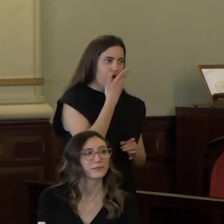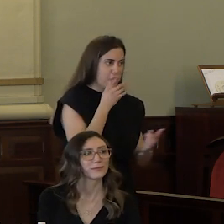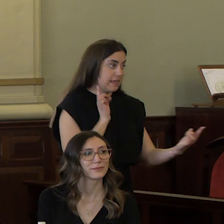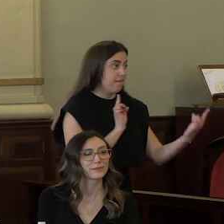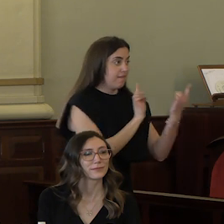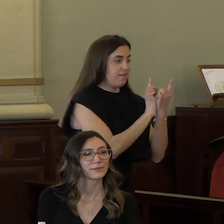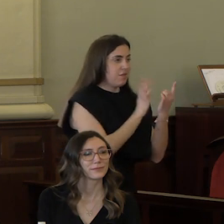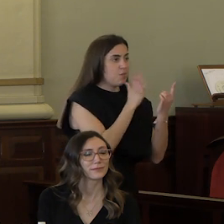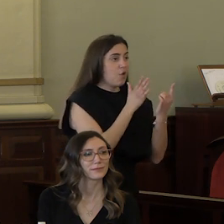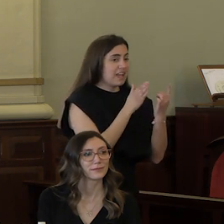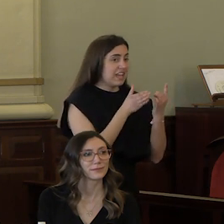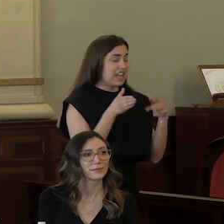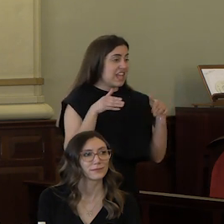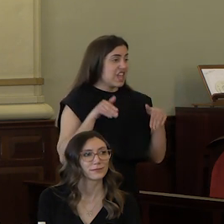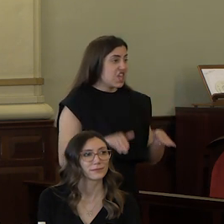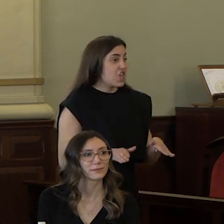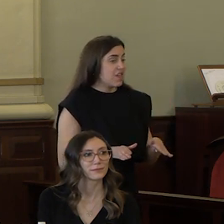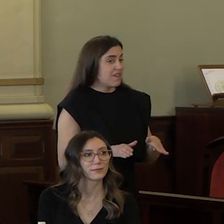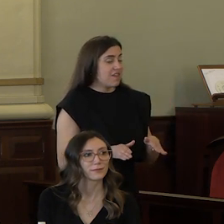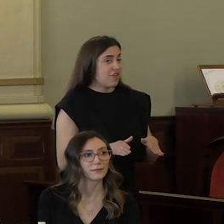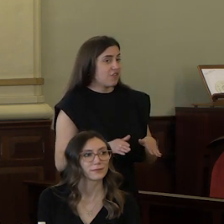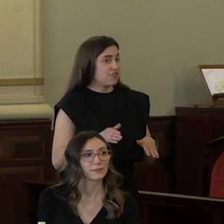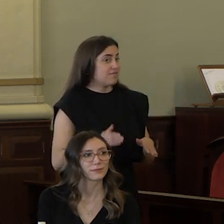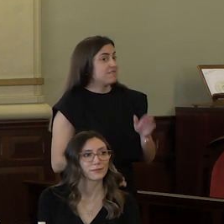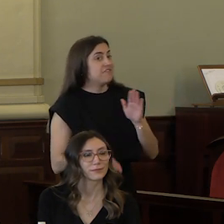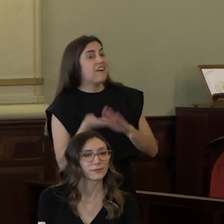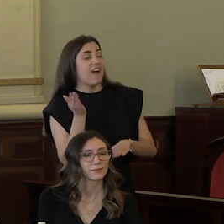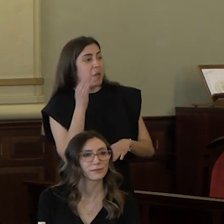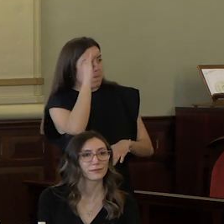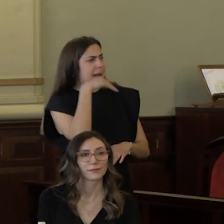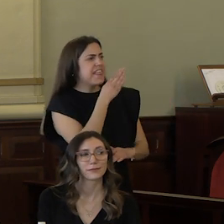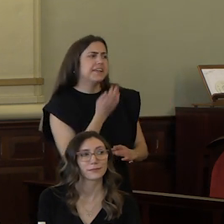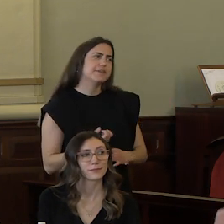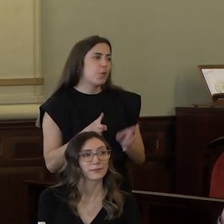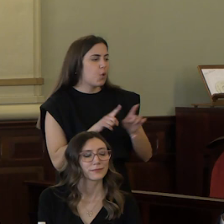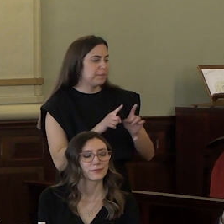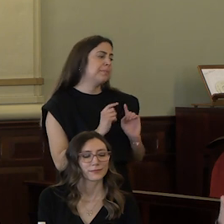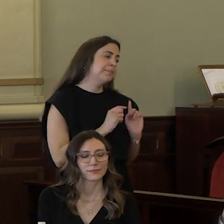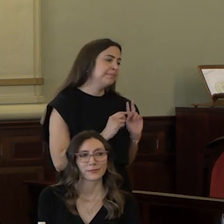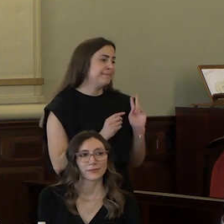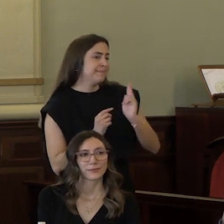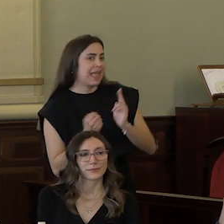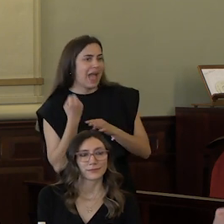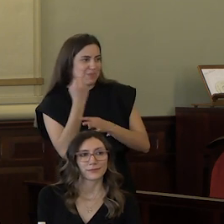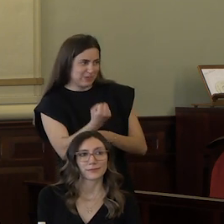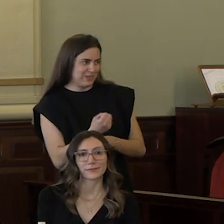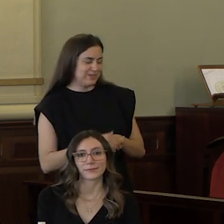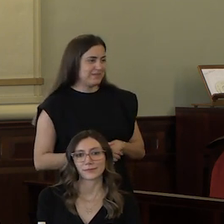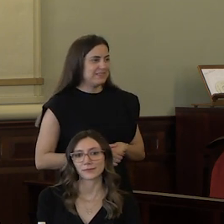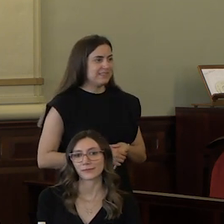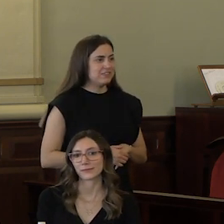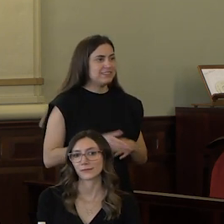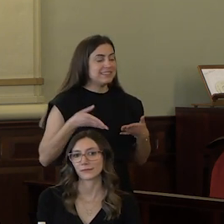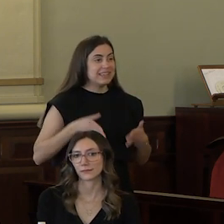porque allá donde van los hijos, vamos los padres de detrás, sobre todo al principio, ahí vamos a ayudar, aquí hay que ayudar. Su hija había dado el